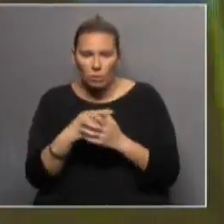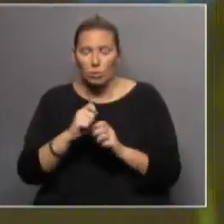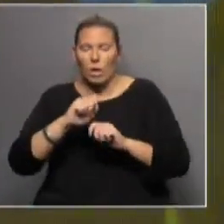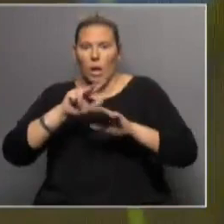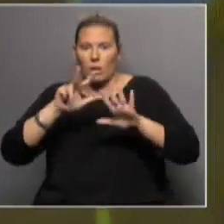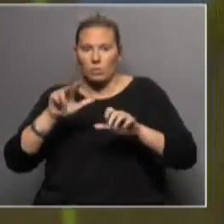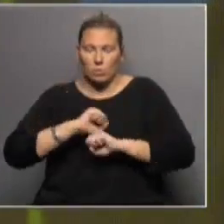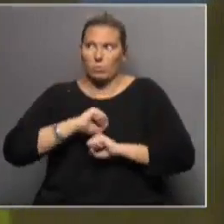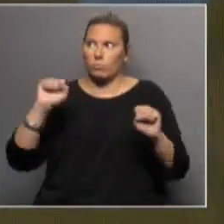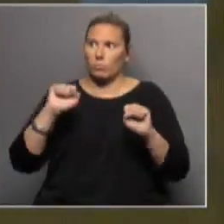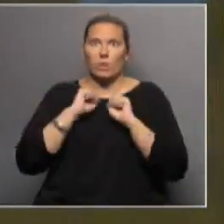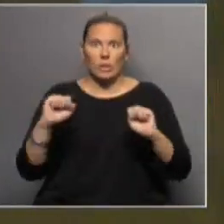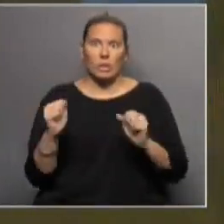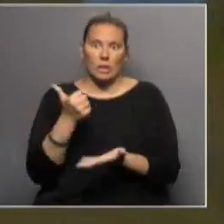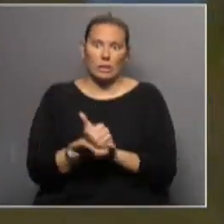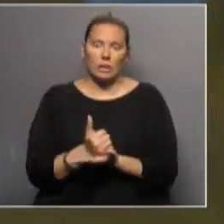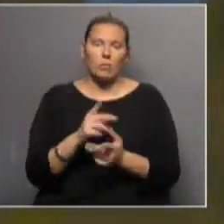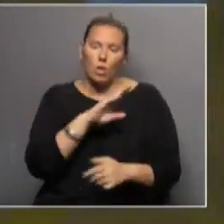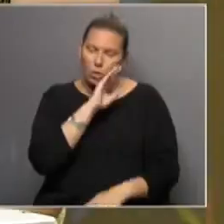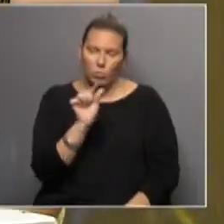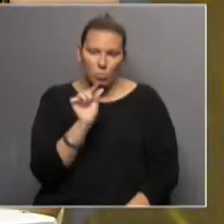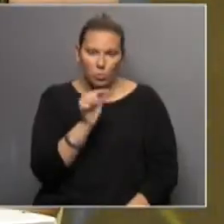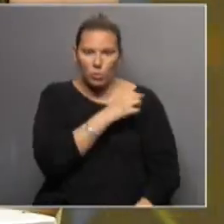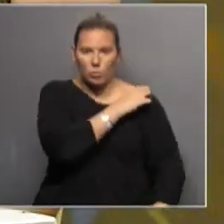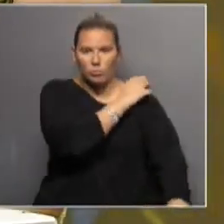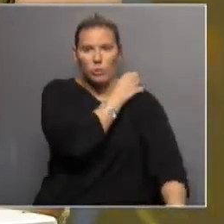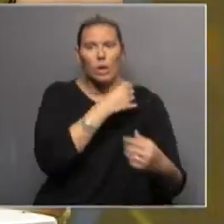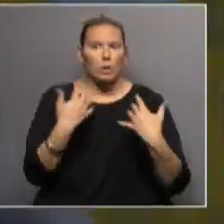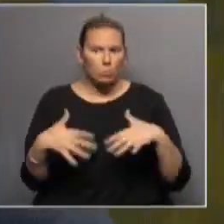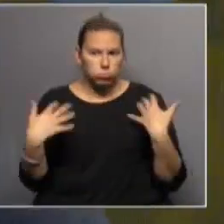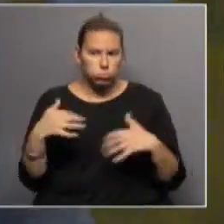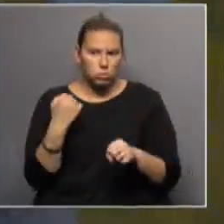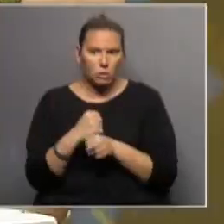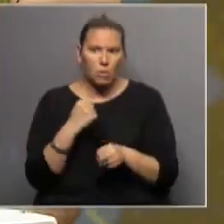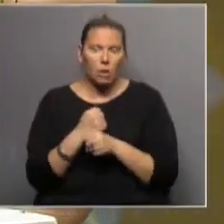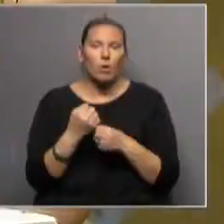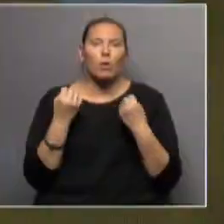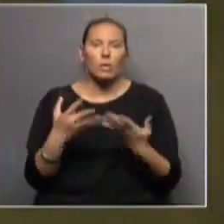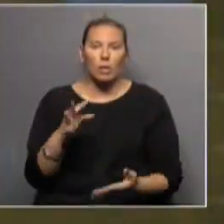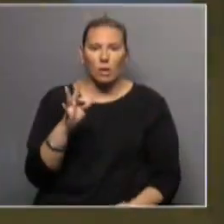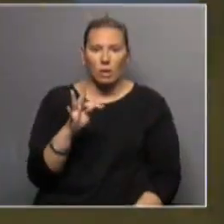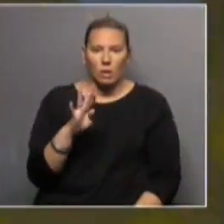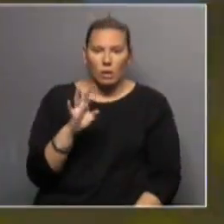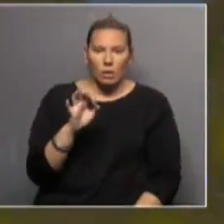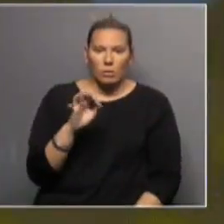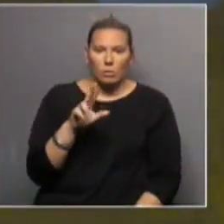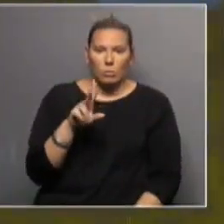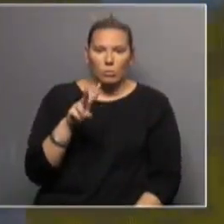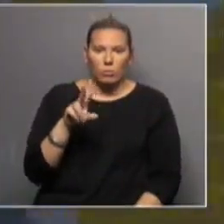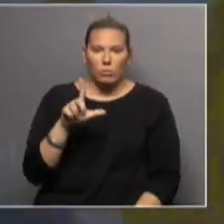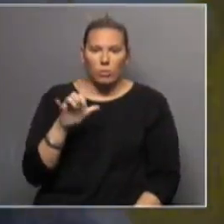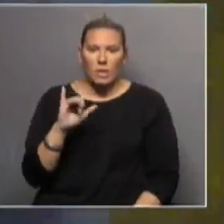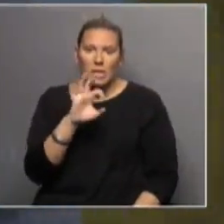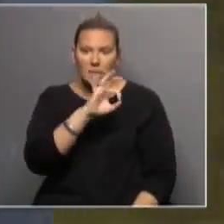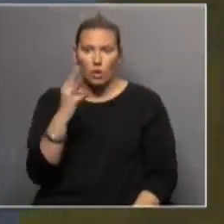8 arriba en la secretaría, así que nada. Dormí poco. Estás con bastante changa. ¿Cómo vas con Trubil? 0-4, vengo muerto.